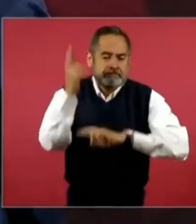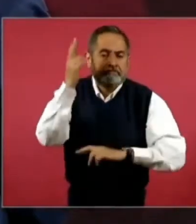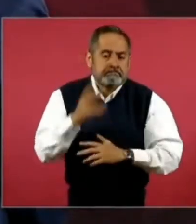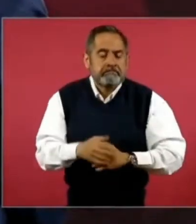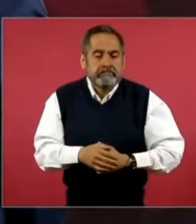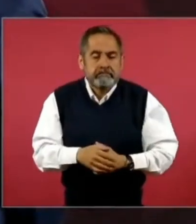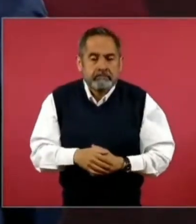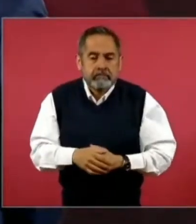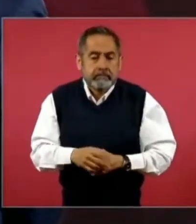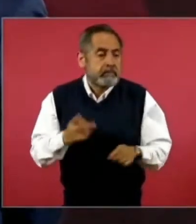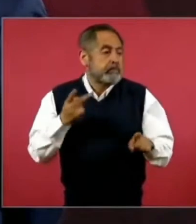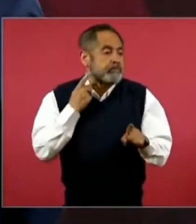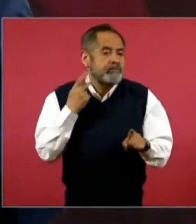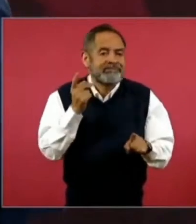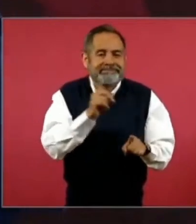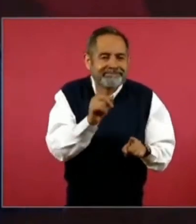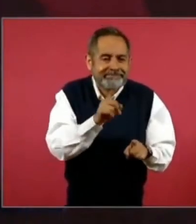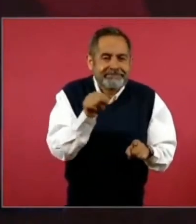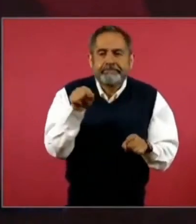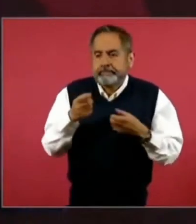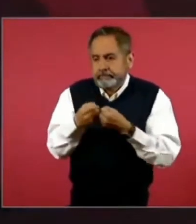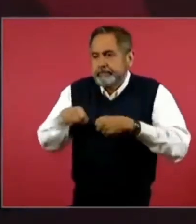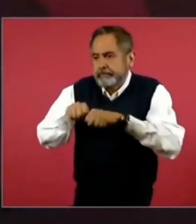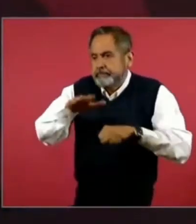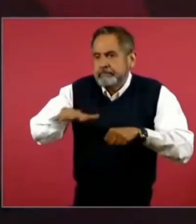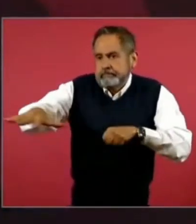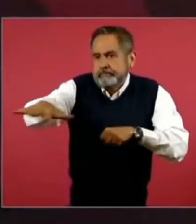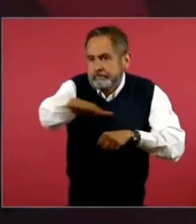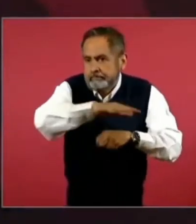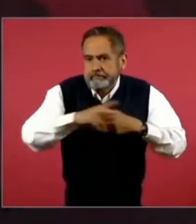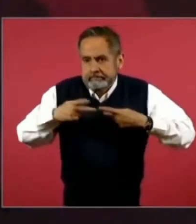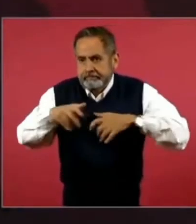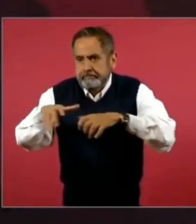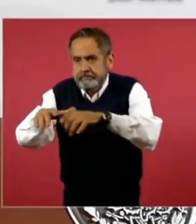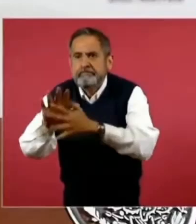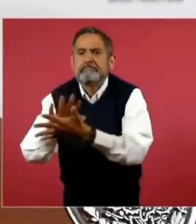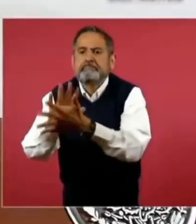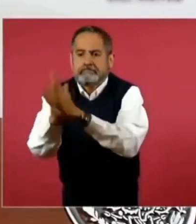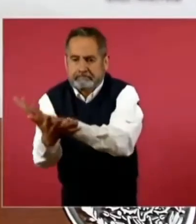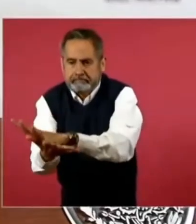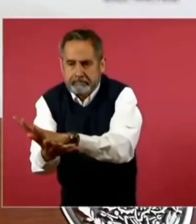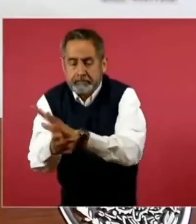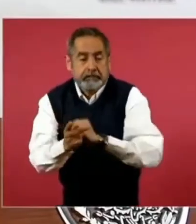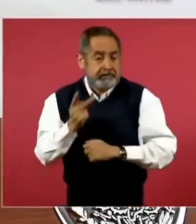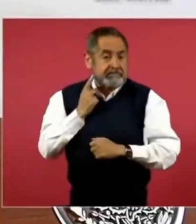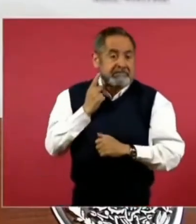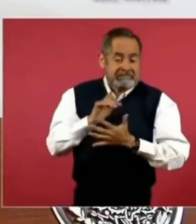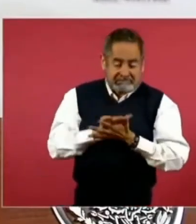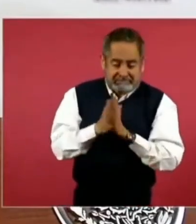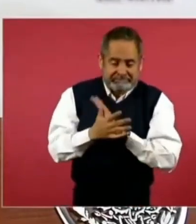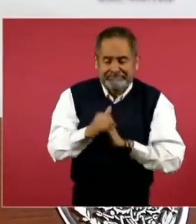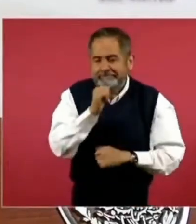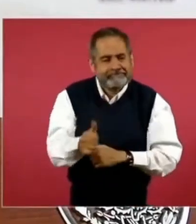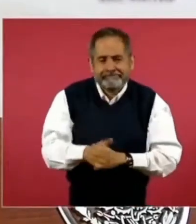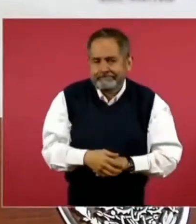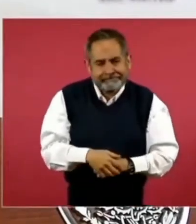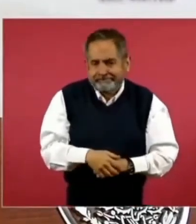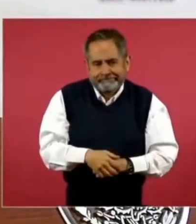no en lo político, en lo social, en lo económico. Y lo nuestro